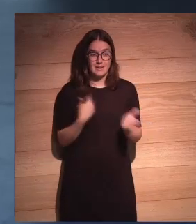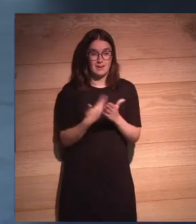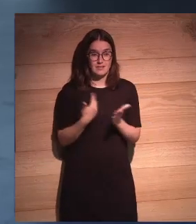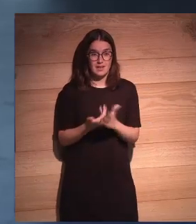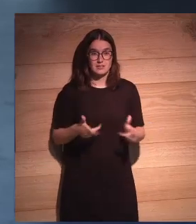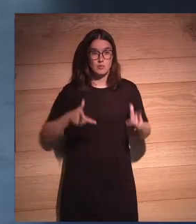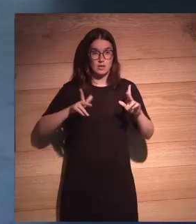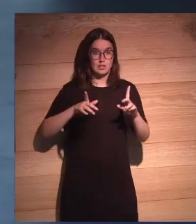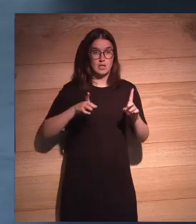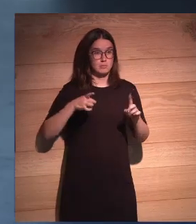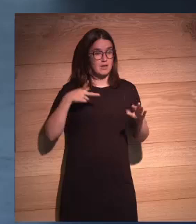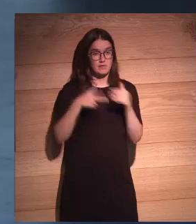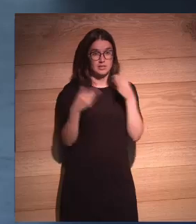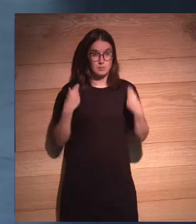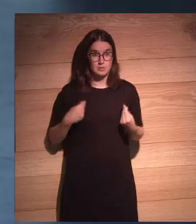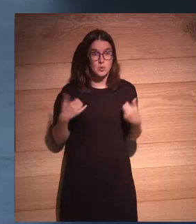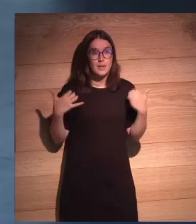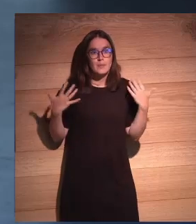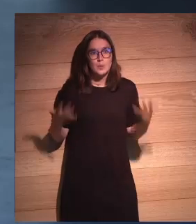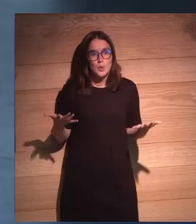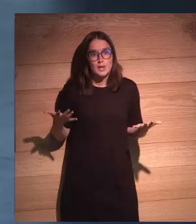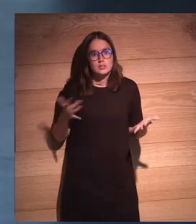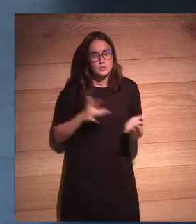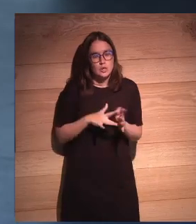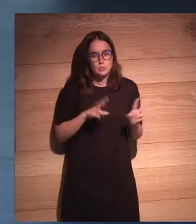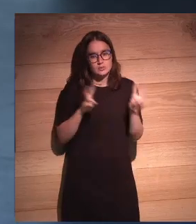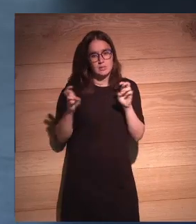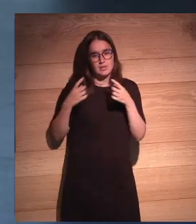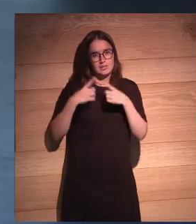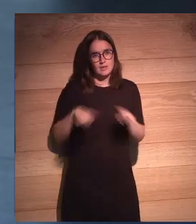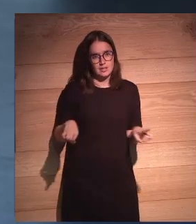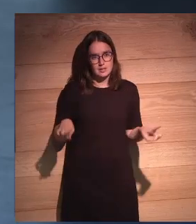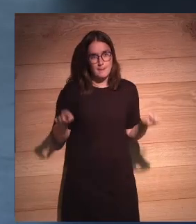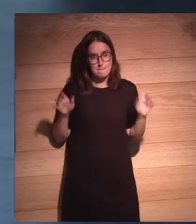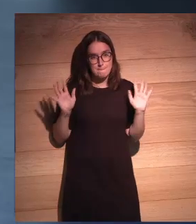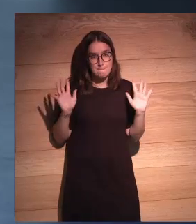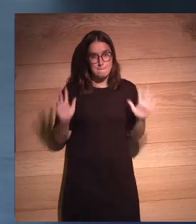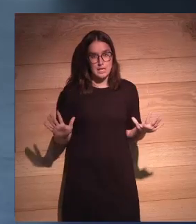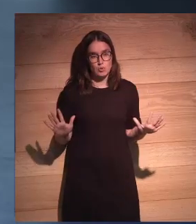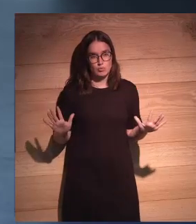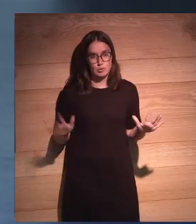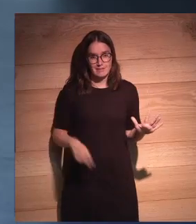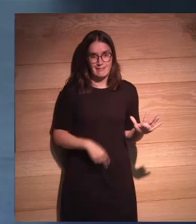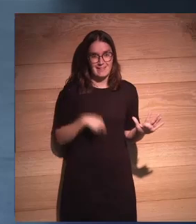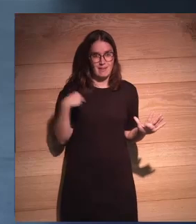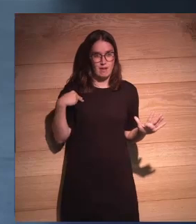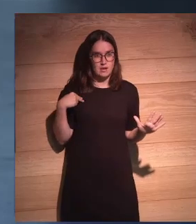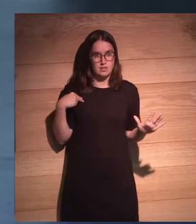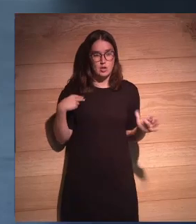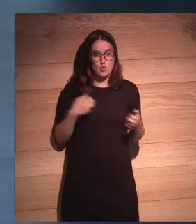garantías democráticas para que eso no pase. Entonces, estamos en un tema distinto. De todas formas,